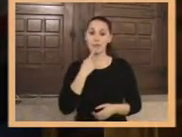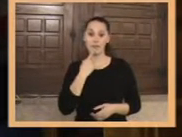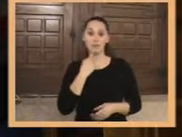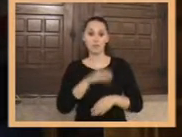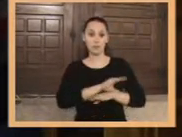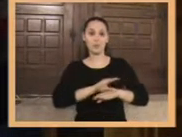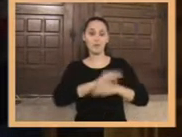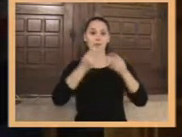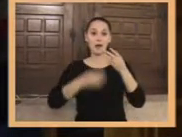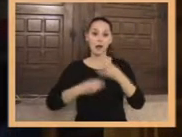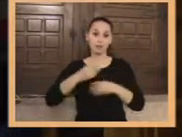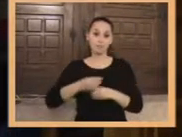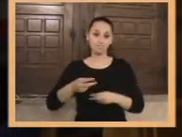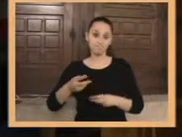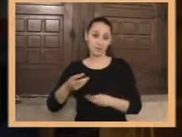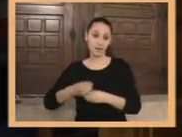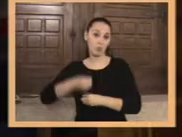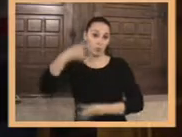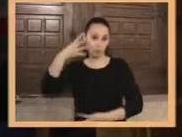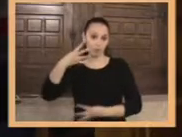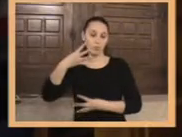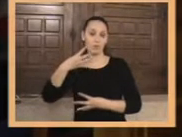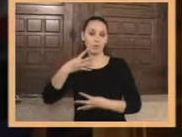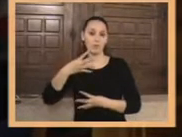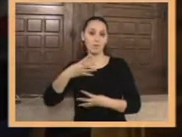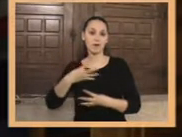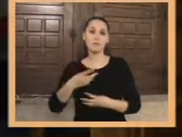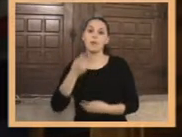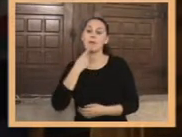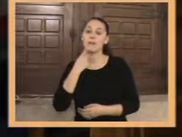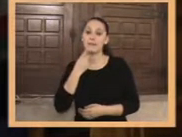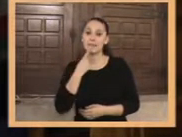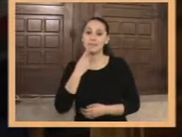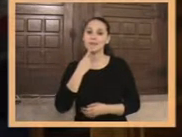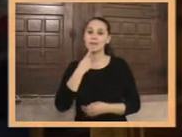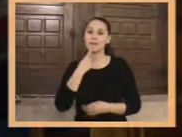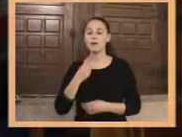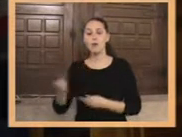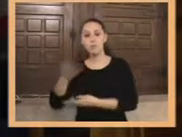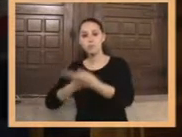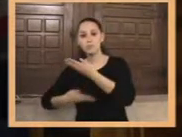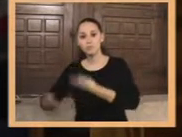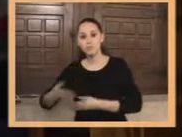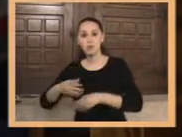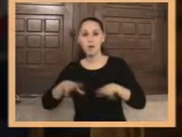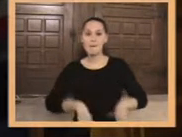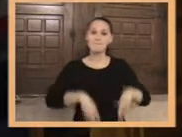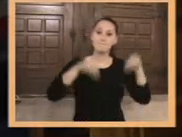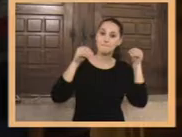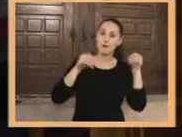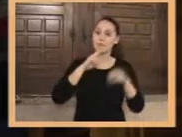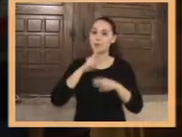iba a pedir este inmueble con un proyecto destinado a que este Palacio del Arcediano